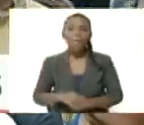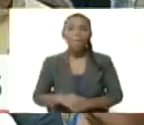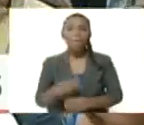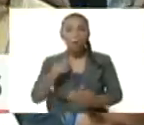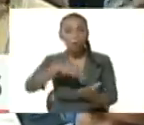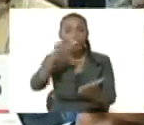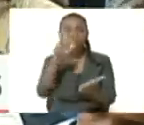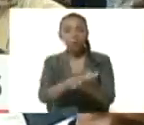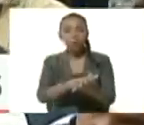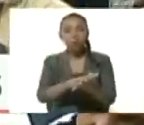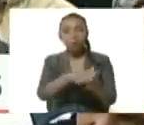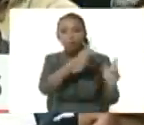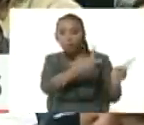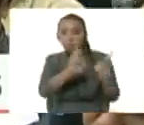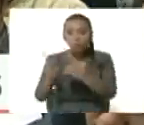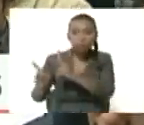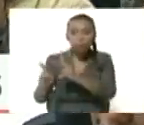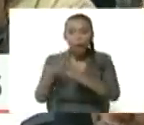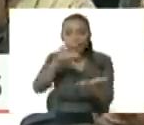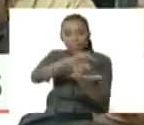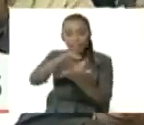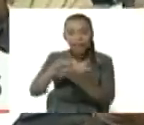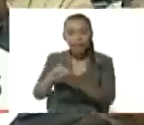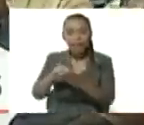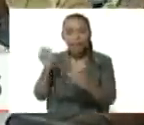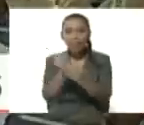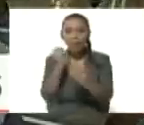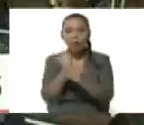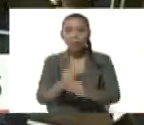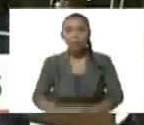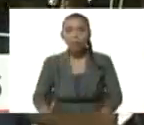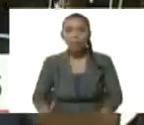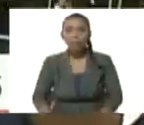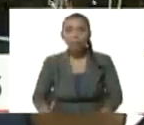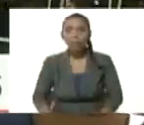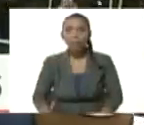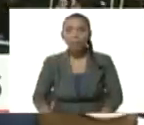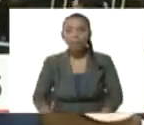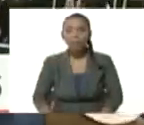aprobar una agenda estratégica de trabajo.